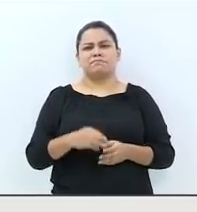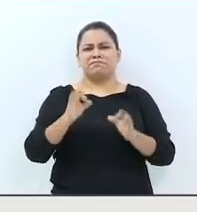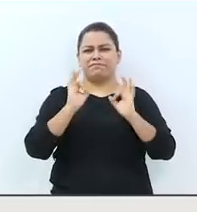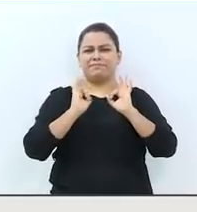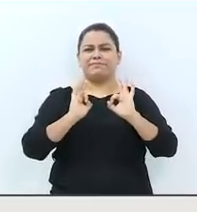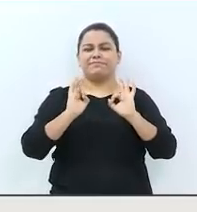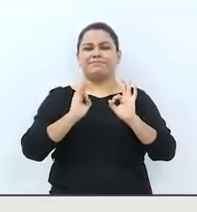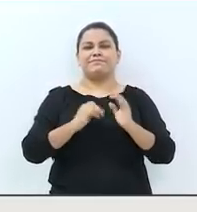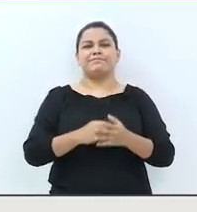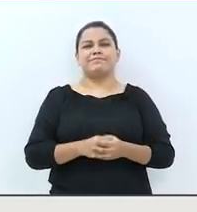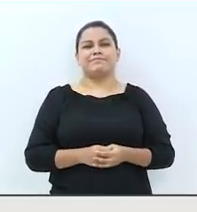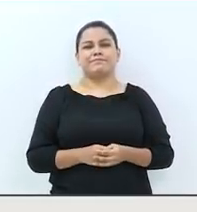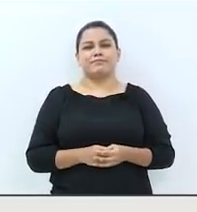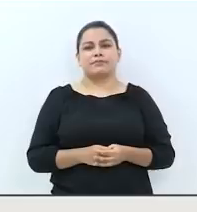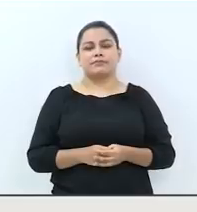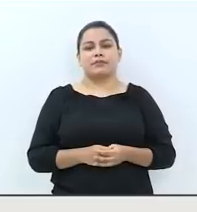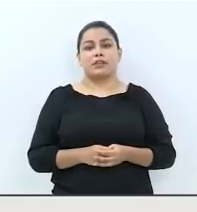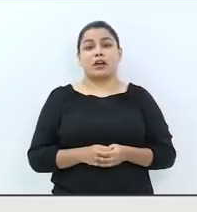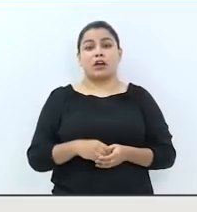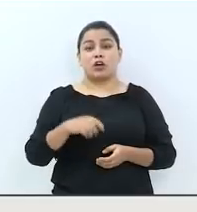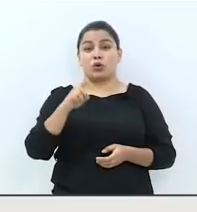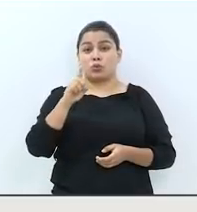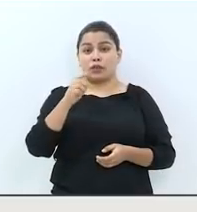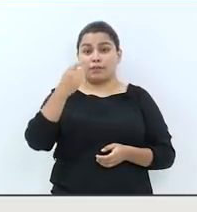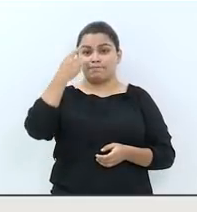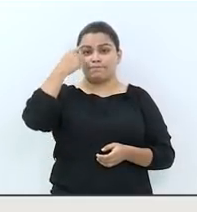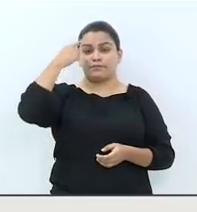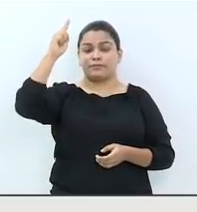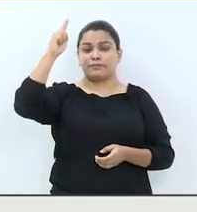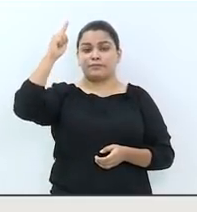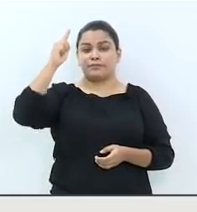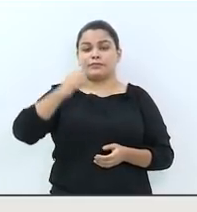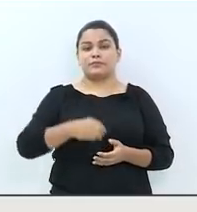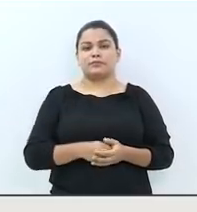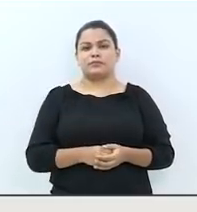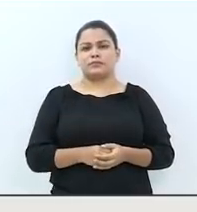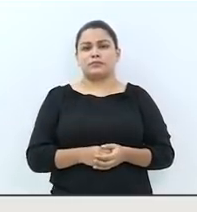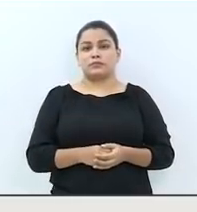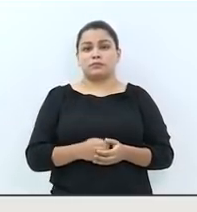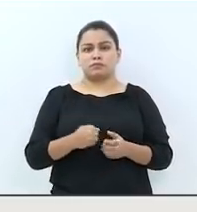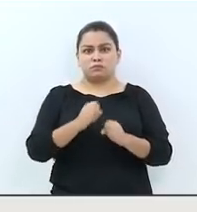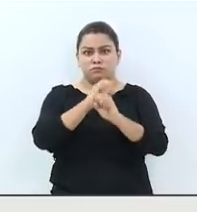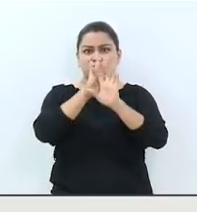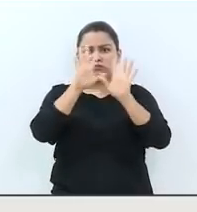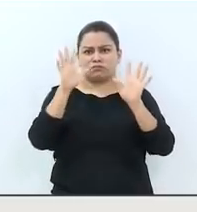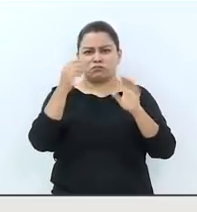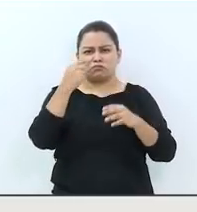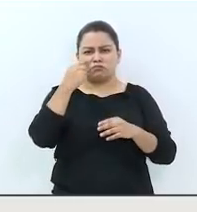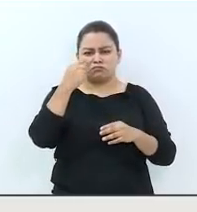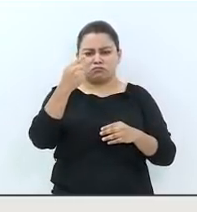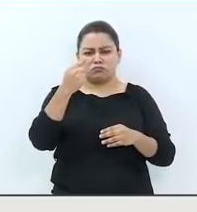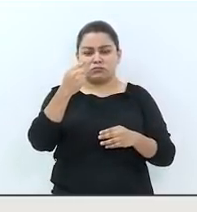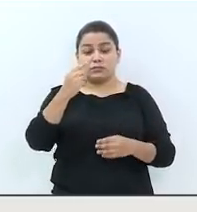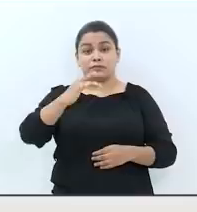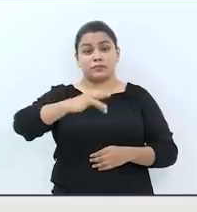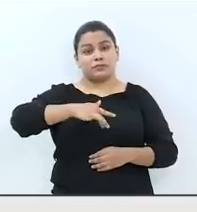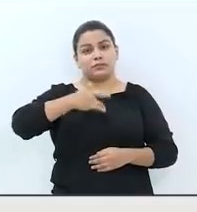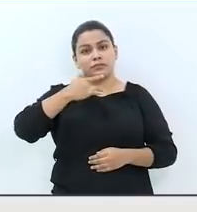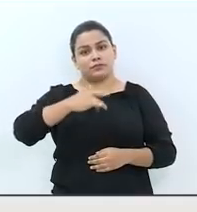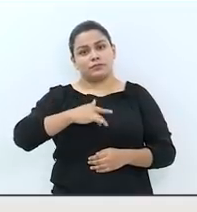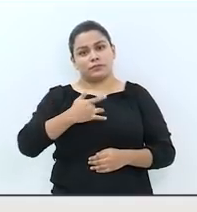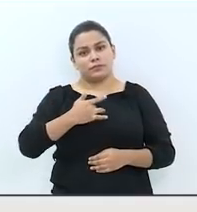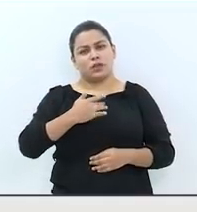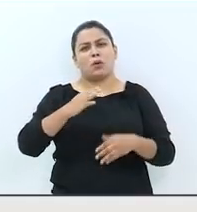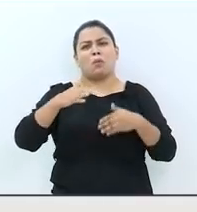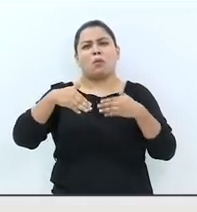Súper bien, Lorena. Justo. Hay un punto que creo que es clave que destaquemos y es el sentir, porque